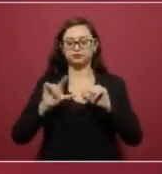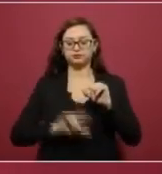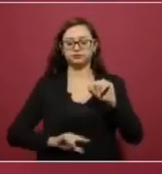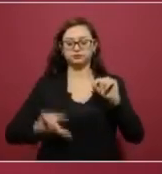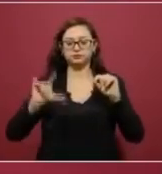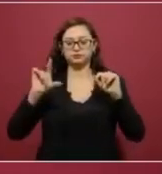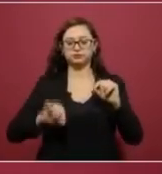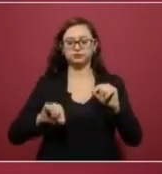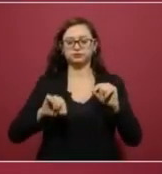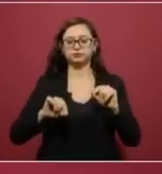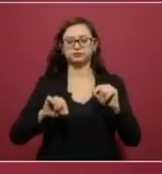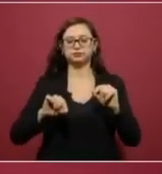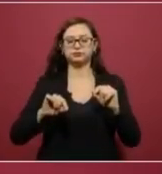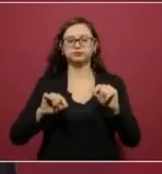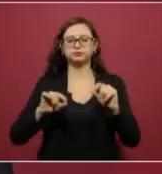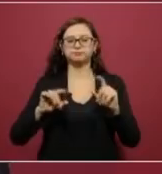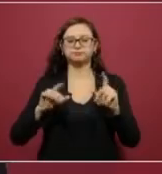dedicado